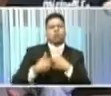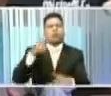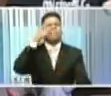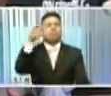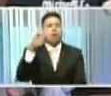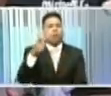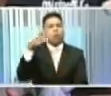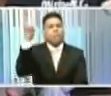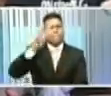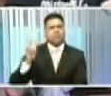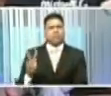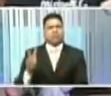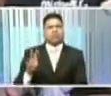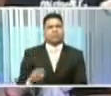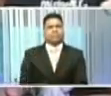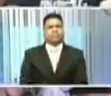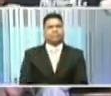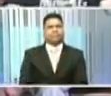el pueblo bolivariano,